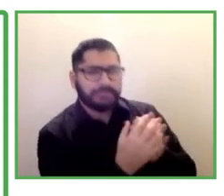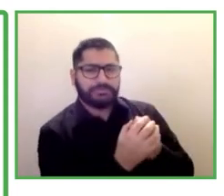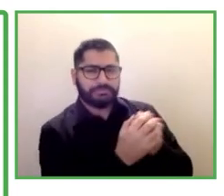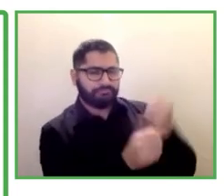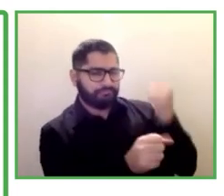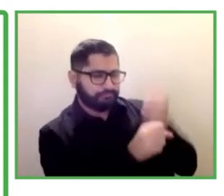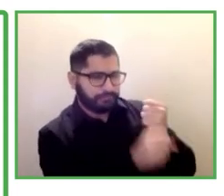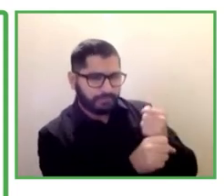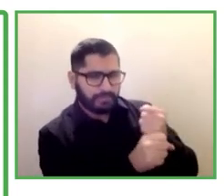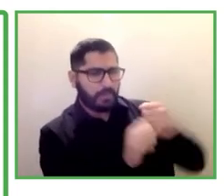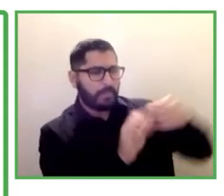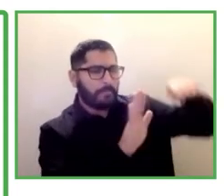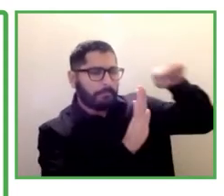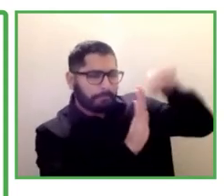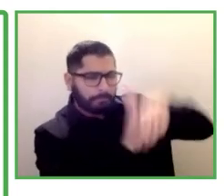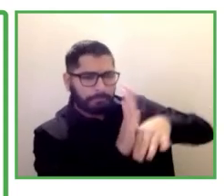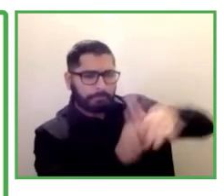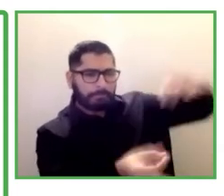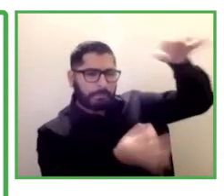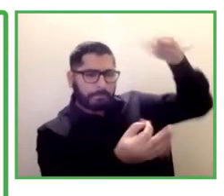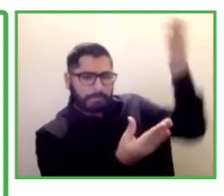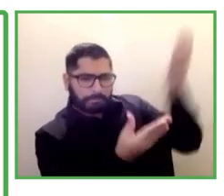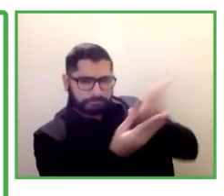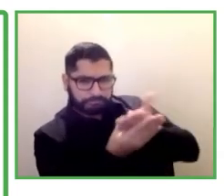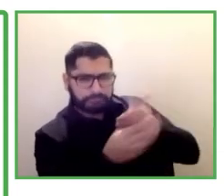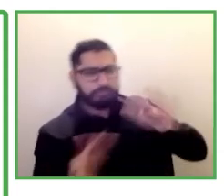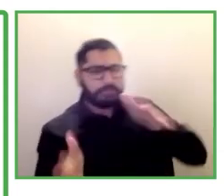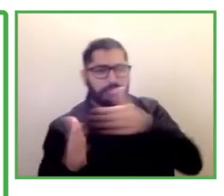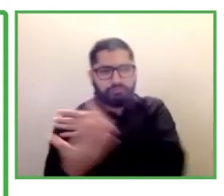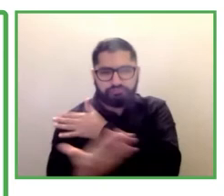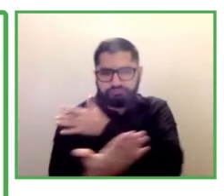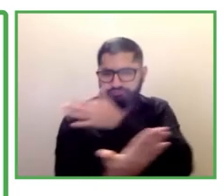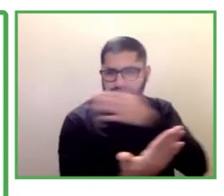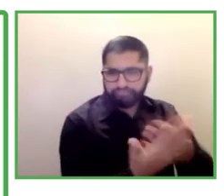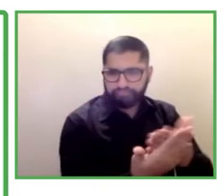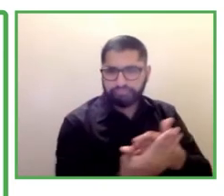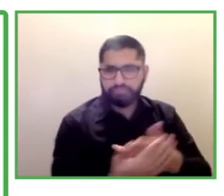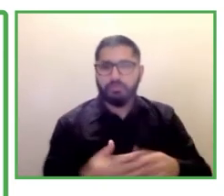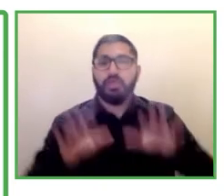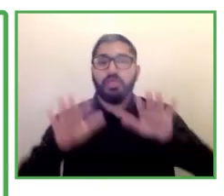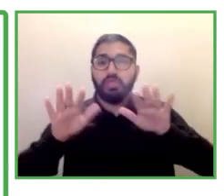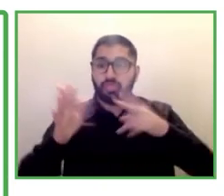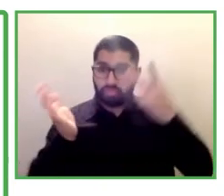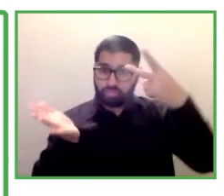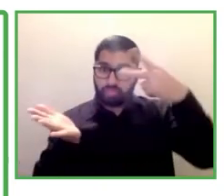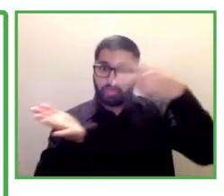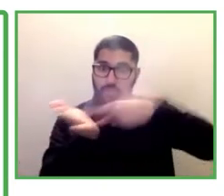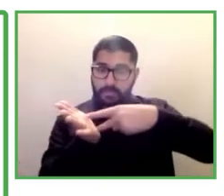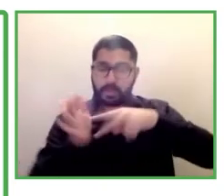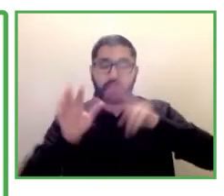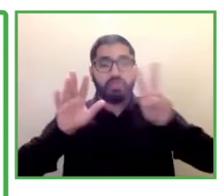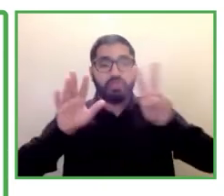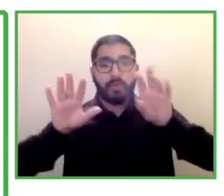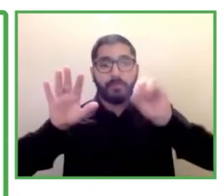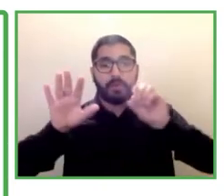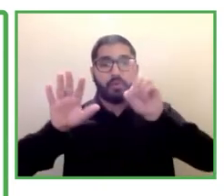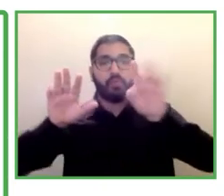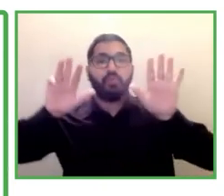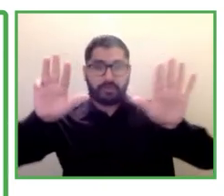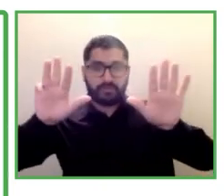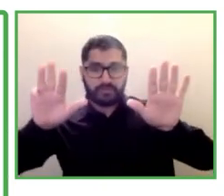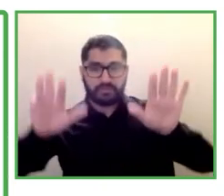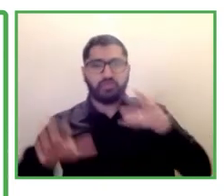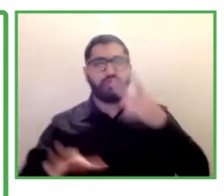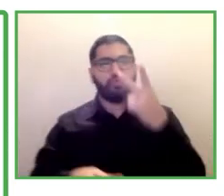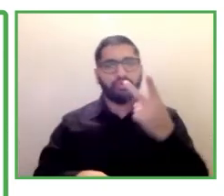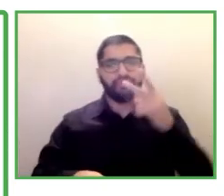958 alumnos. Really good understanding about what their podíamos juntarnos cara a cara para entender cuáles son